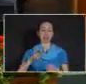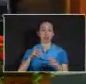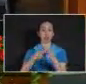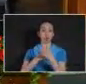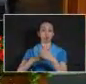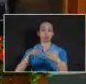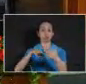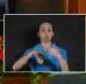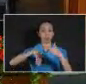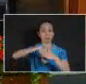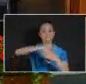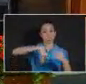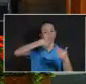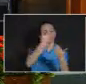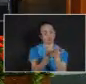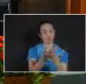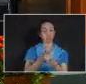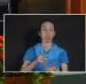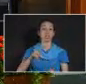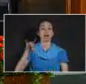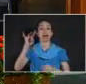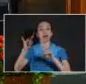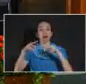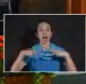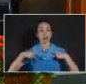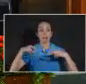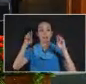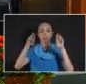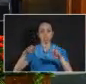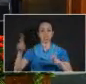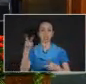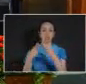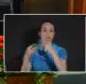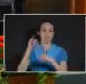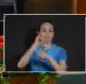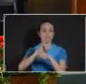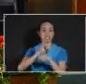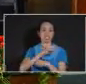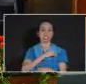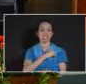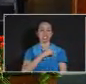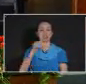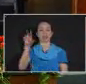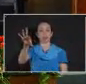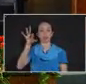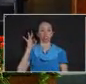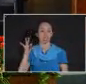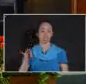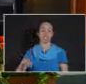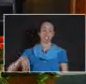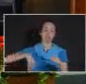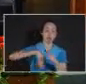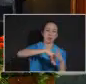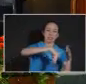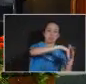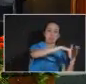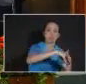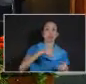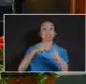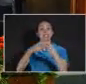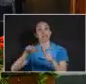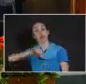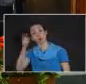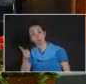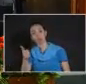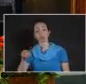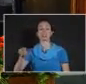Hay gente que viene a la iglesia queriendo encontrar un obstáculo, y hay otros que vienen a la iglesia queriendo ser